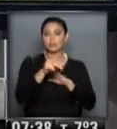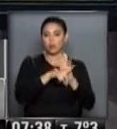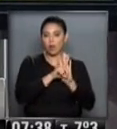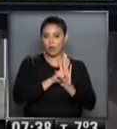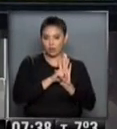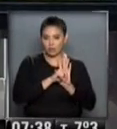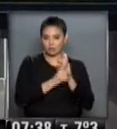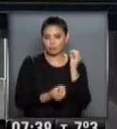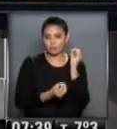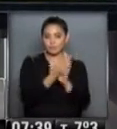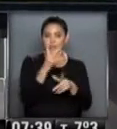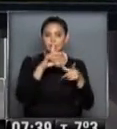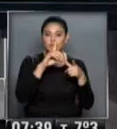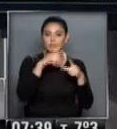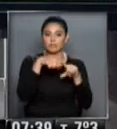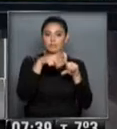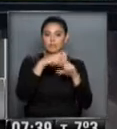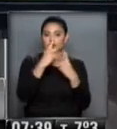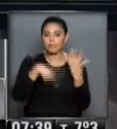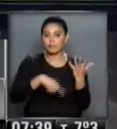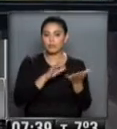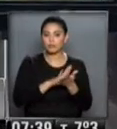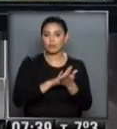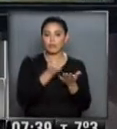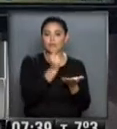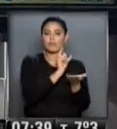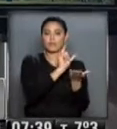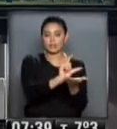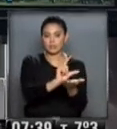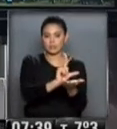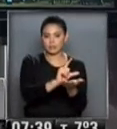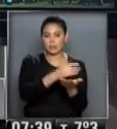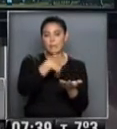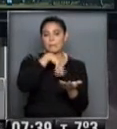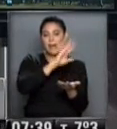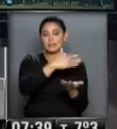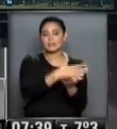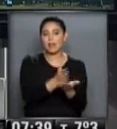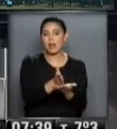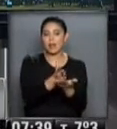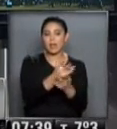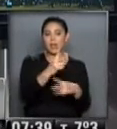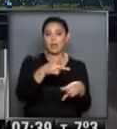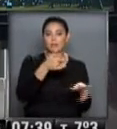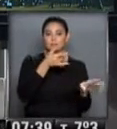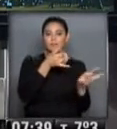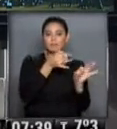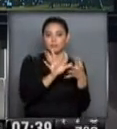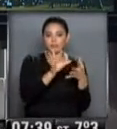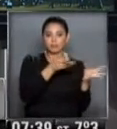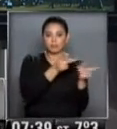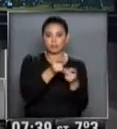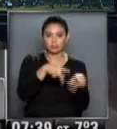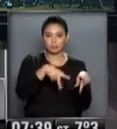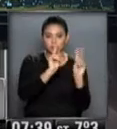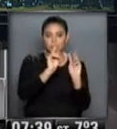crea herramientas que tienen que ver con el financiamiento, principalmente para el rubro inmobiliario, pero también para